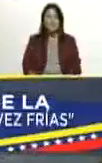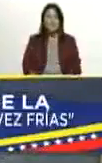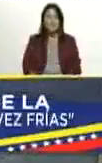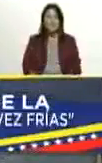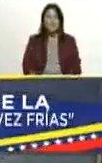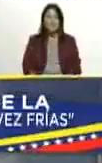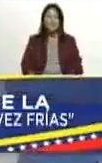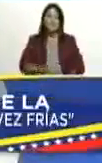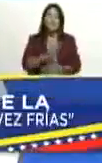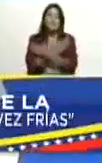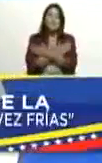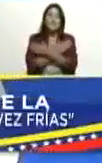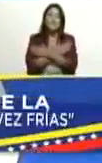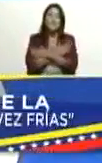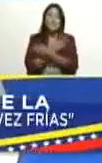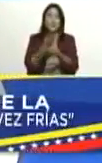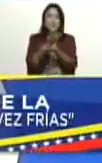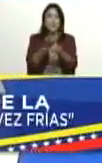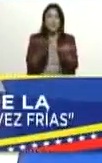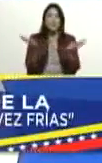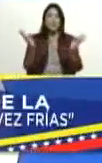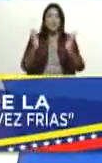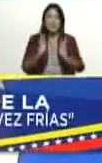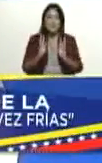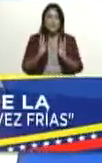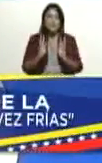Quiero felicitarlos a todos y a todas.